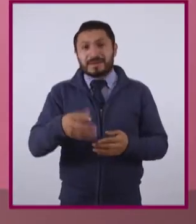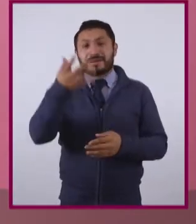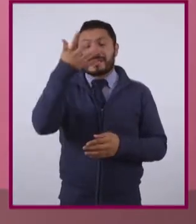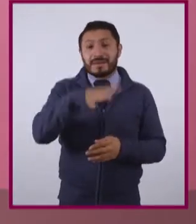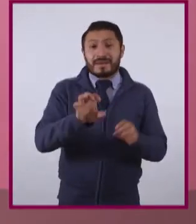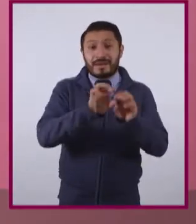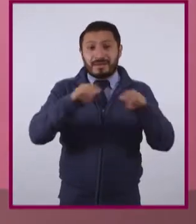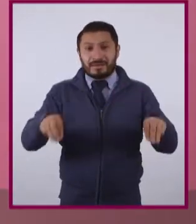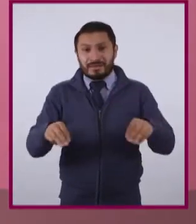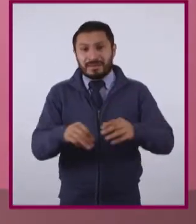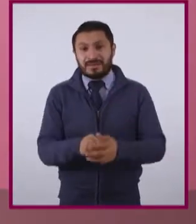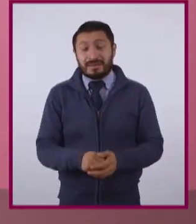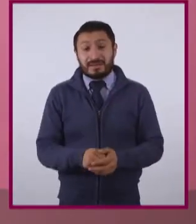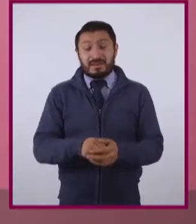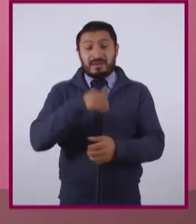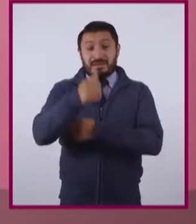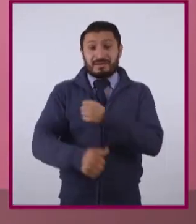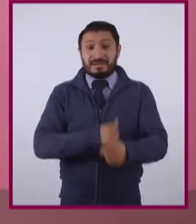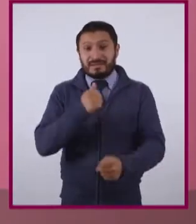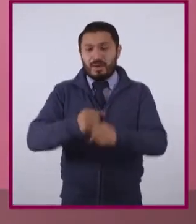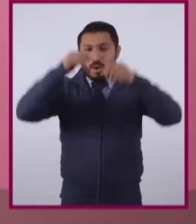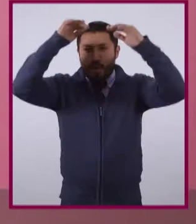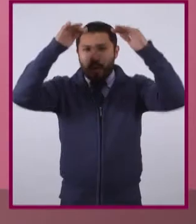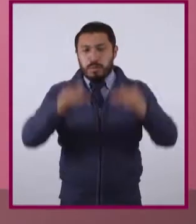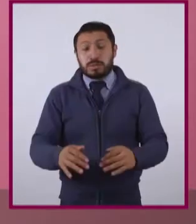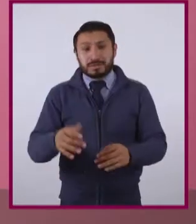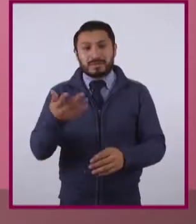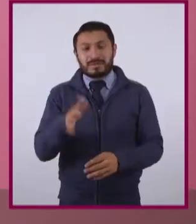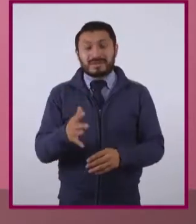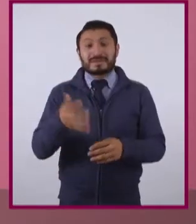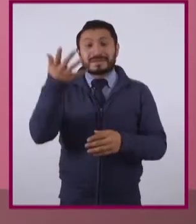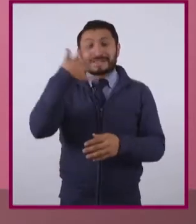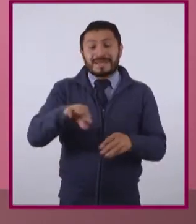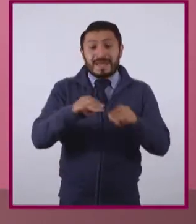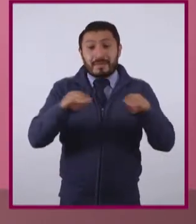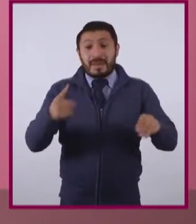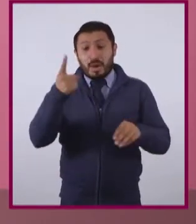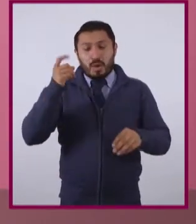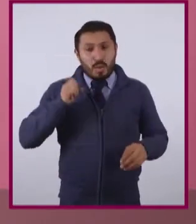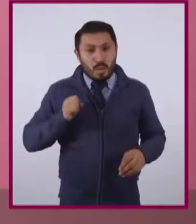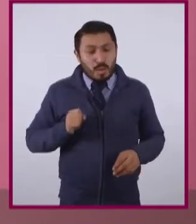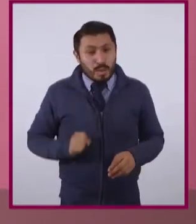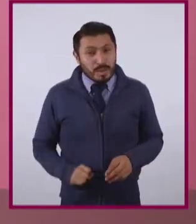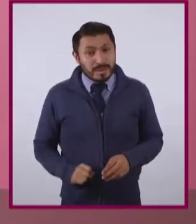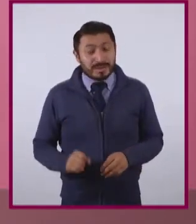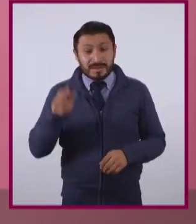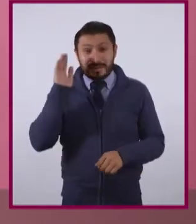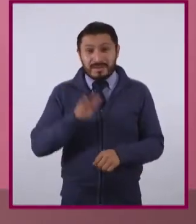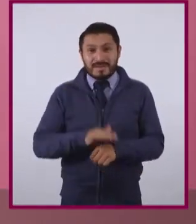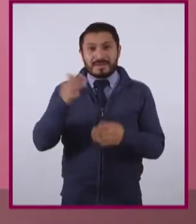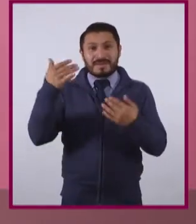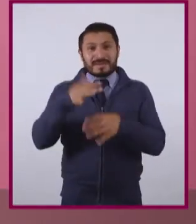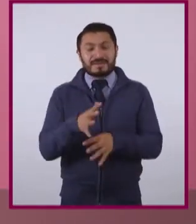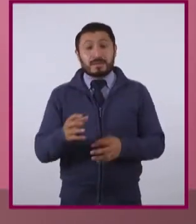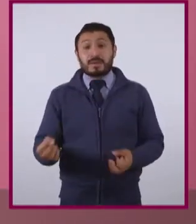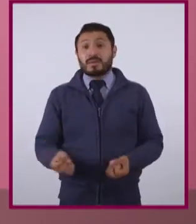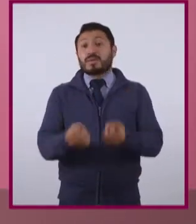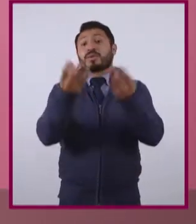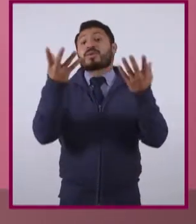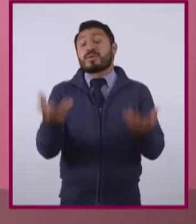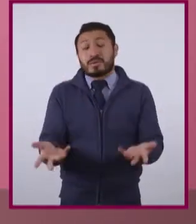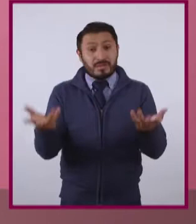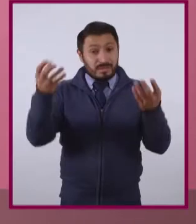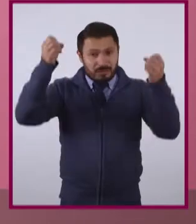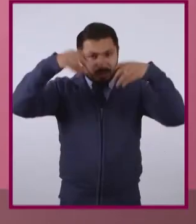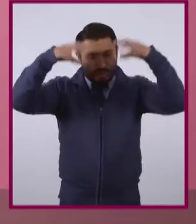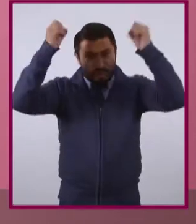10 centímetros al año y se calcula que se ha hundido por 10 metros en un siglo. Más allá de tener que ver con cuánto llueve,